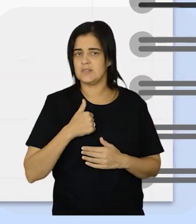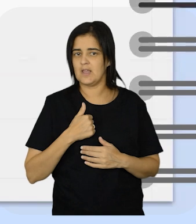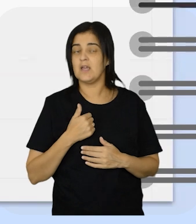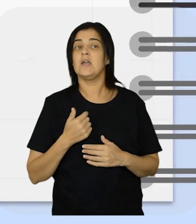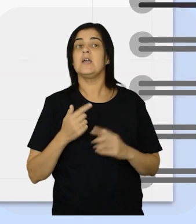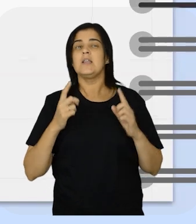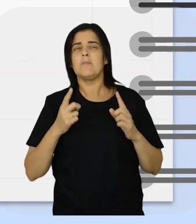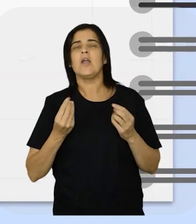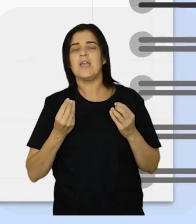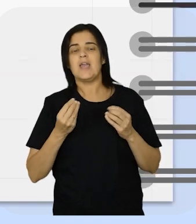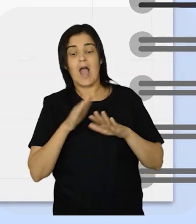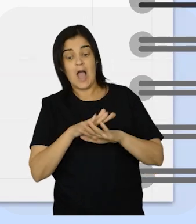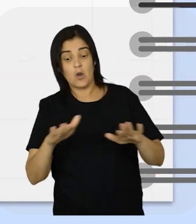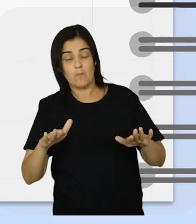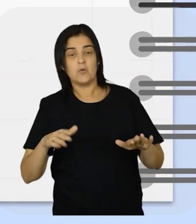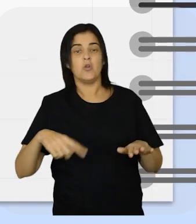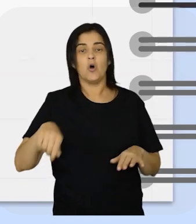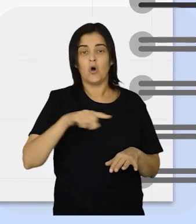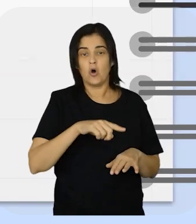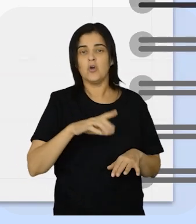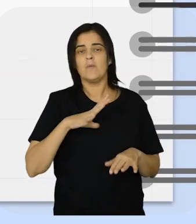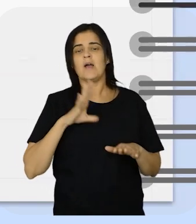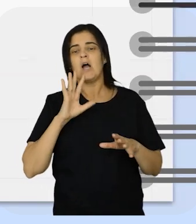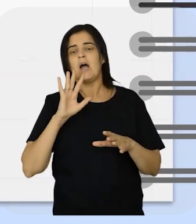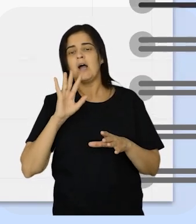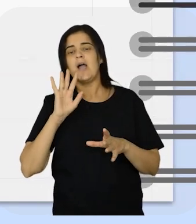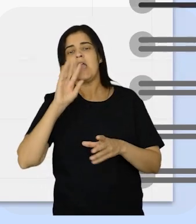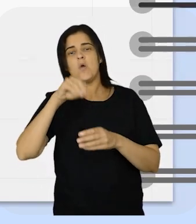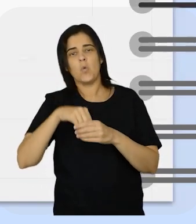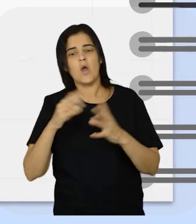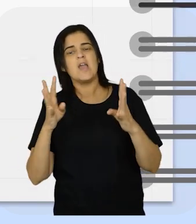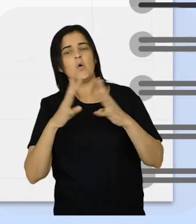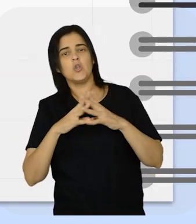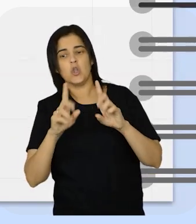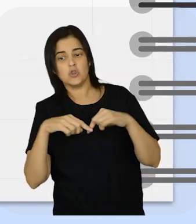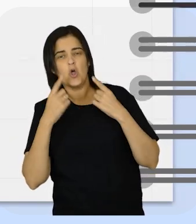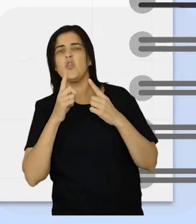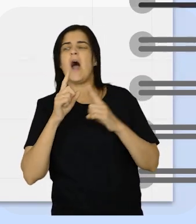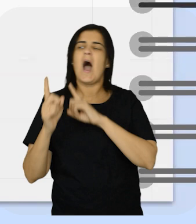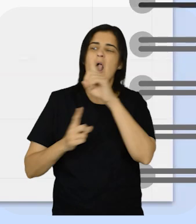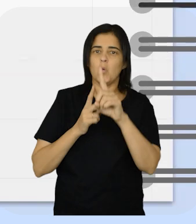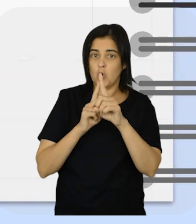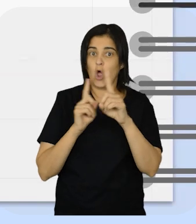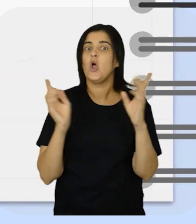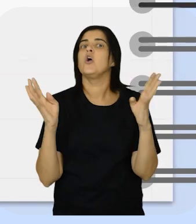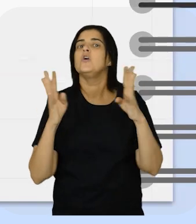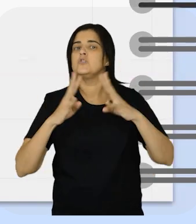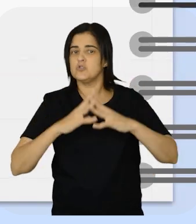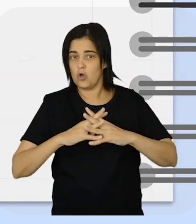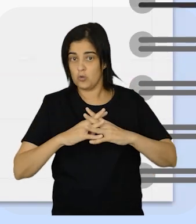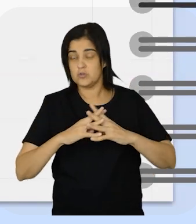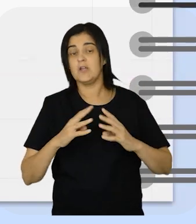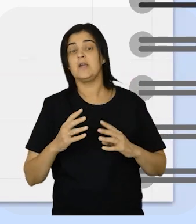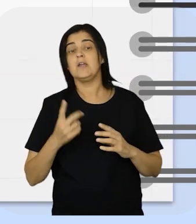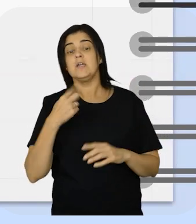para tratar de que mis alumnos estuvieran todos incluidos y no algunos. Y que tuviera